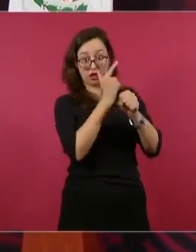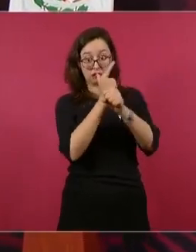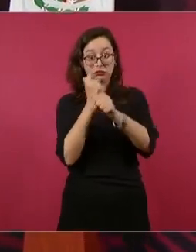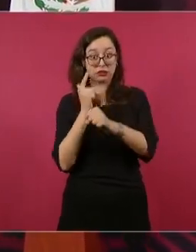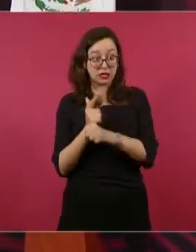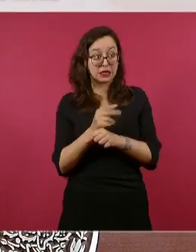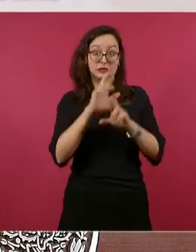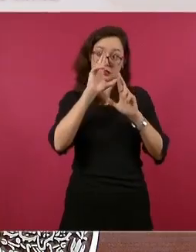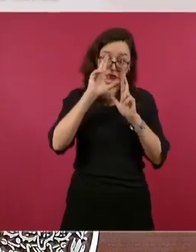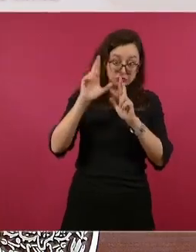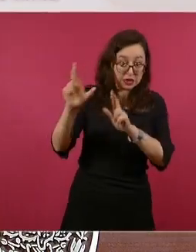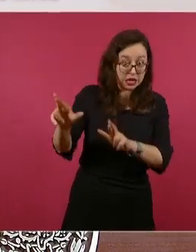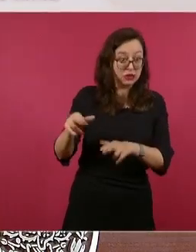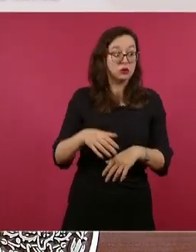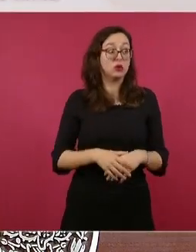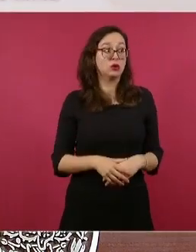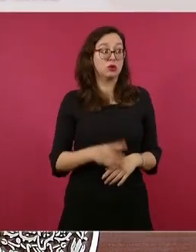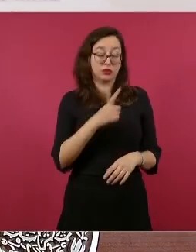respeten al pueblo,